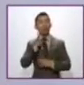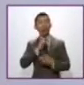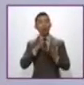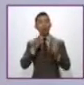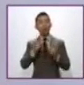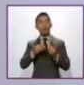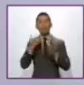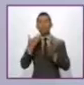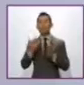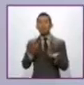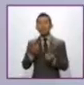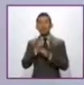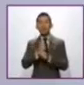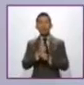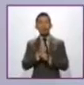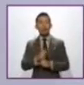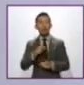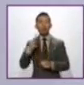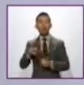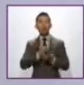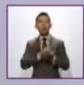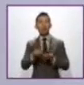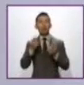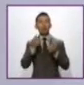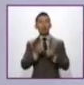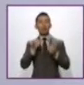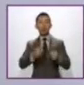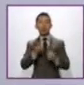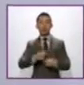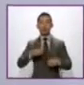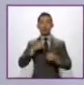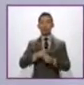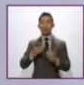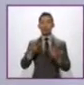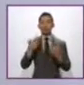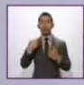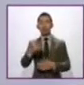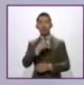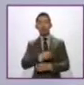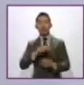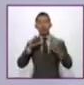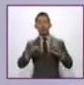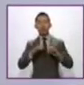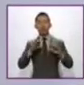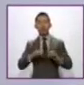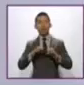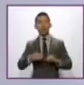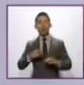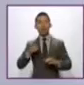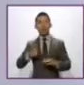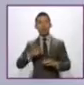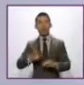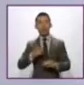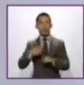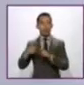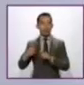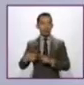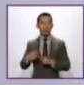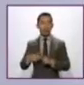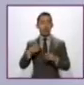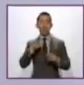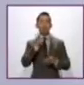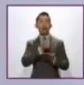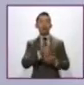que no tienen derecho a seguridad social y que cuidan a sus hijos, por eso el salario rosa, un apoyo de 2.600